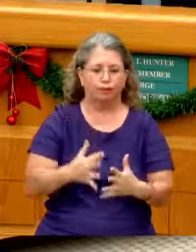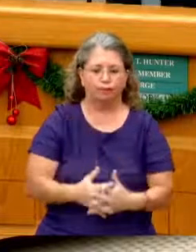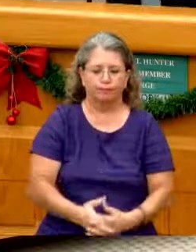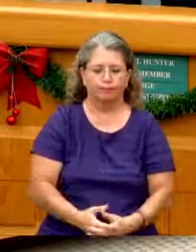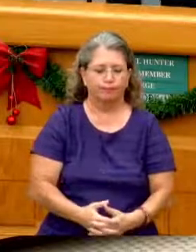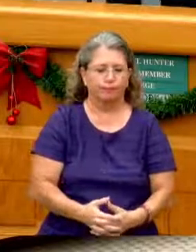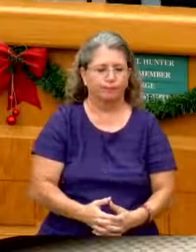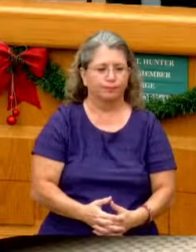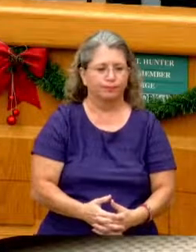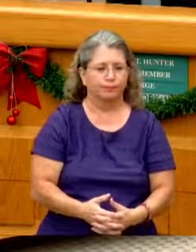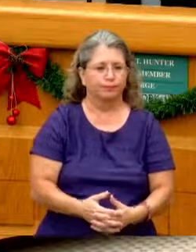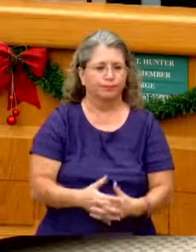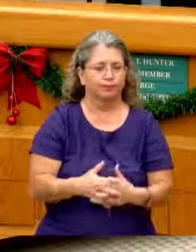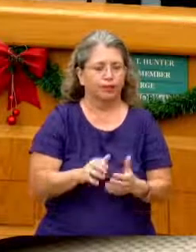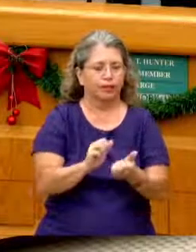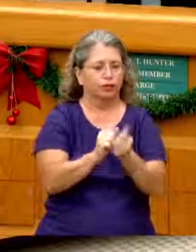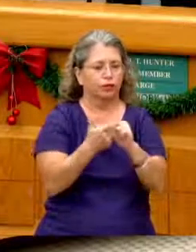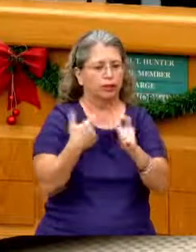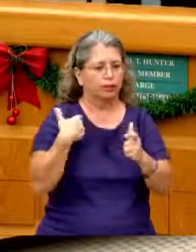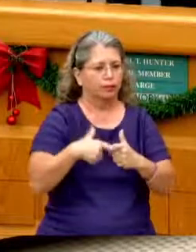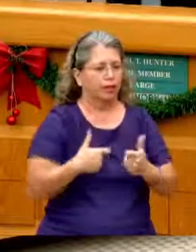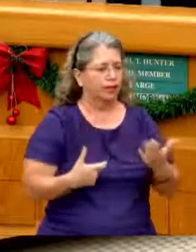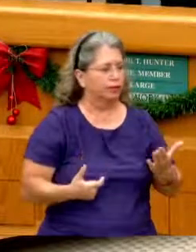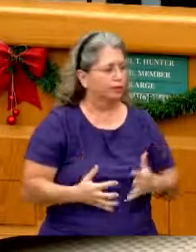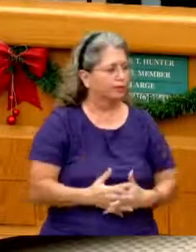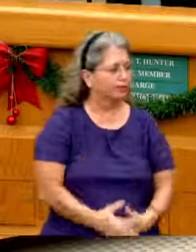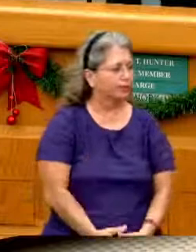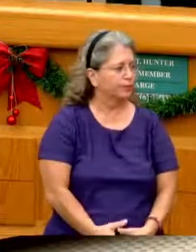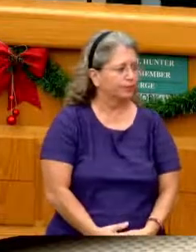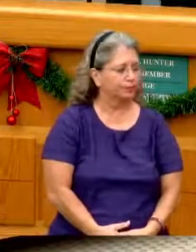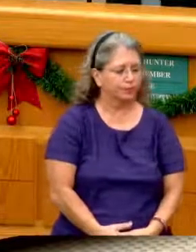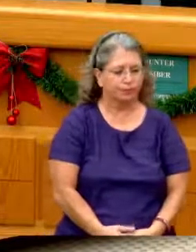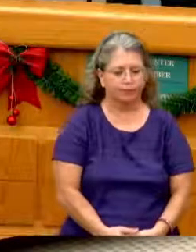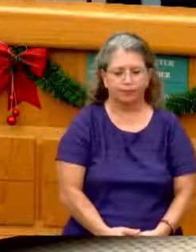24 horas se han reportado 191 casos confirmados por el coronavirus.